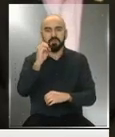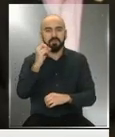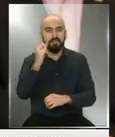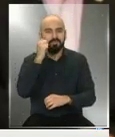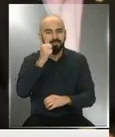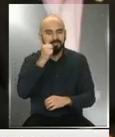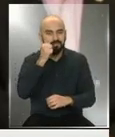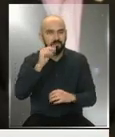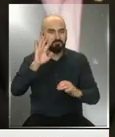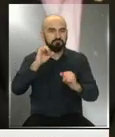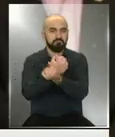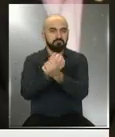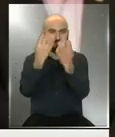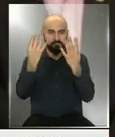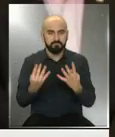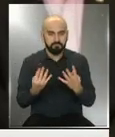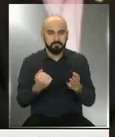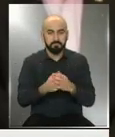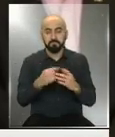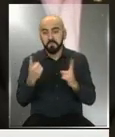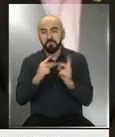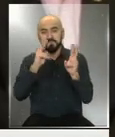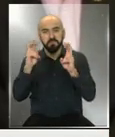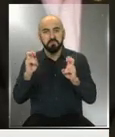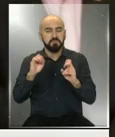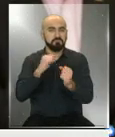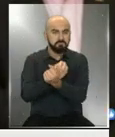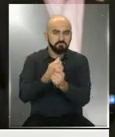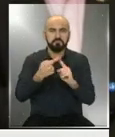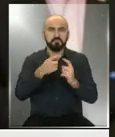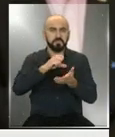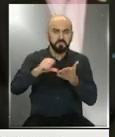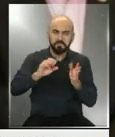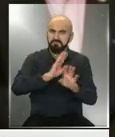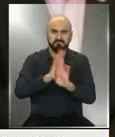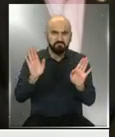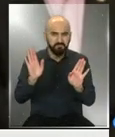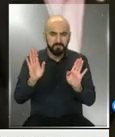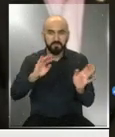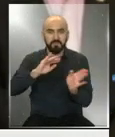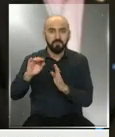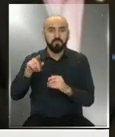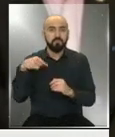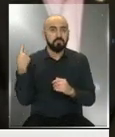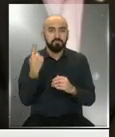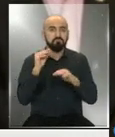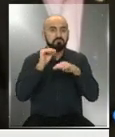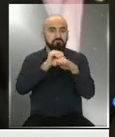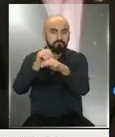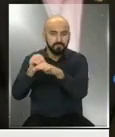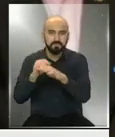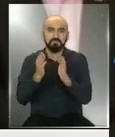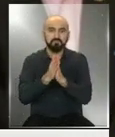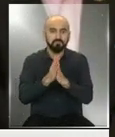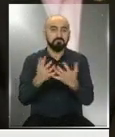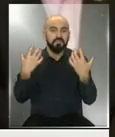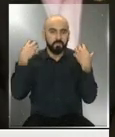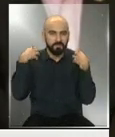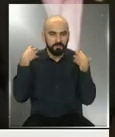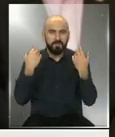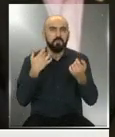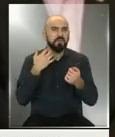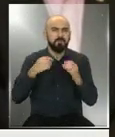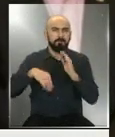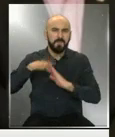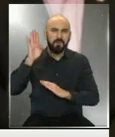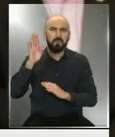allá de las penas, más allá de las multas, a nosotros lo que nos interesa es hacer un llamado a la responsabilidad. Porque aquí, mucho más